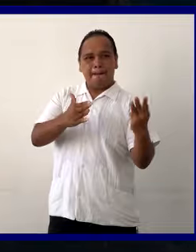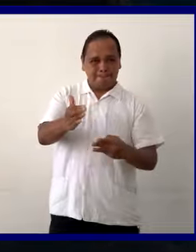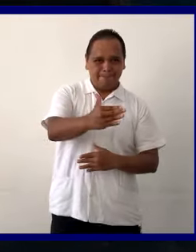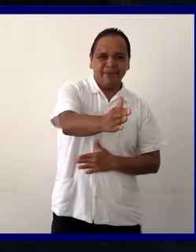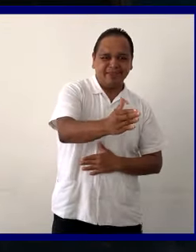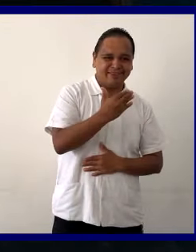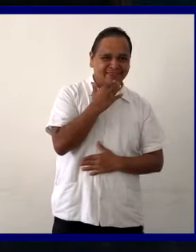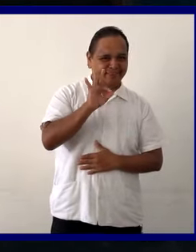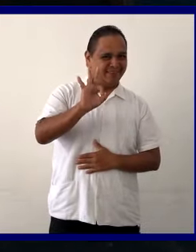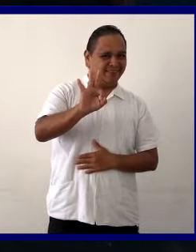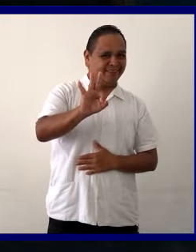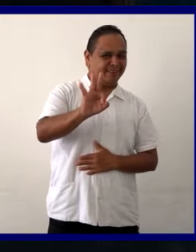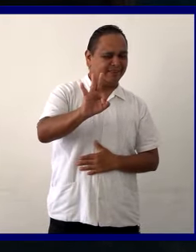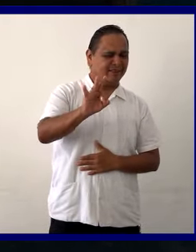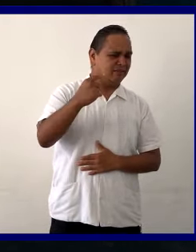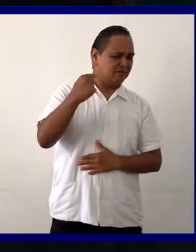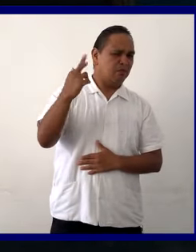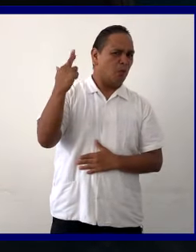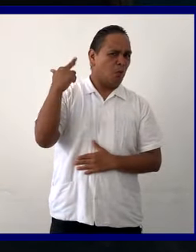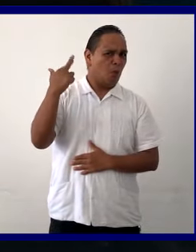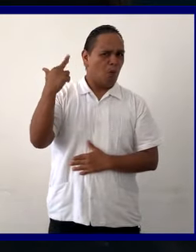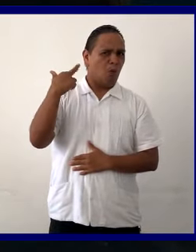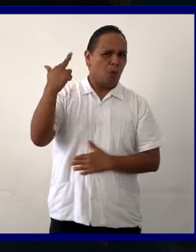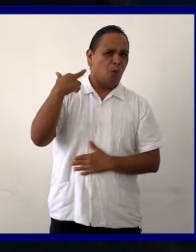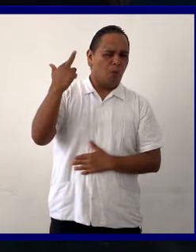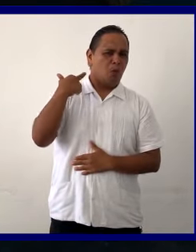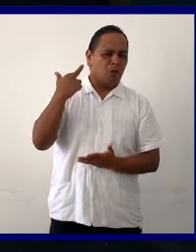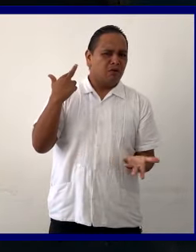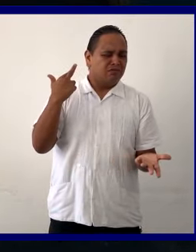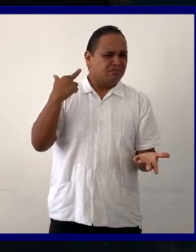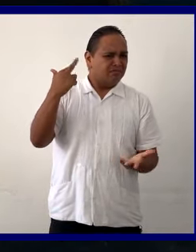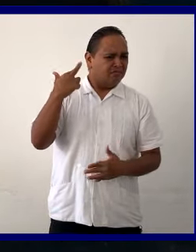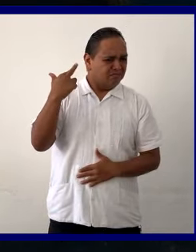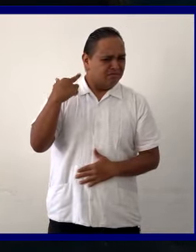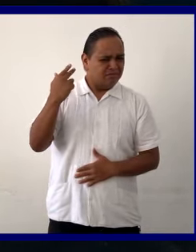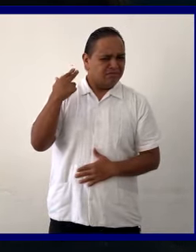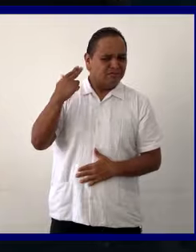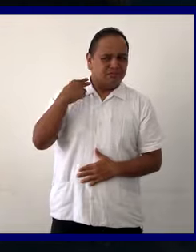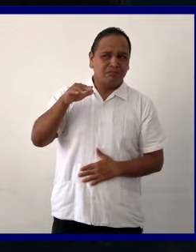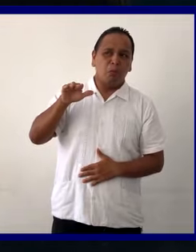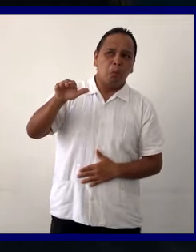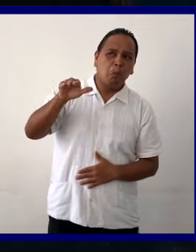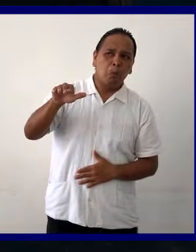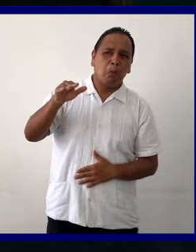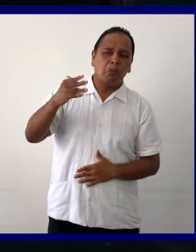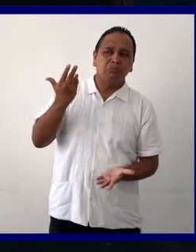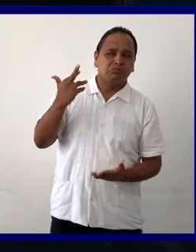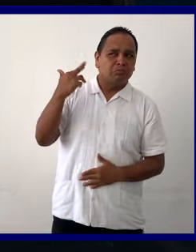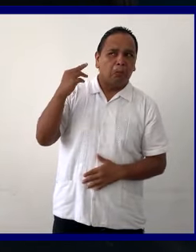Excelente, van 3. Bueno, Jorge, ¿sigues en mi línea? No te oigo.